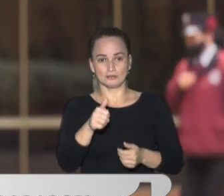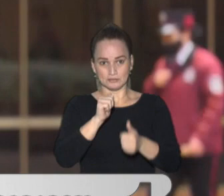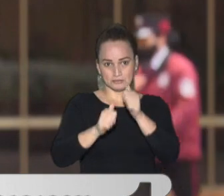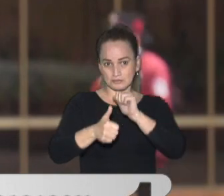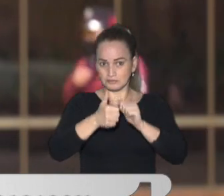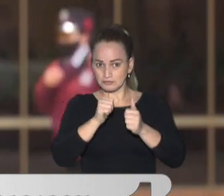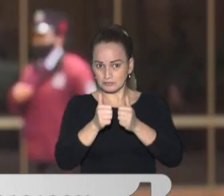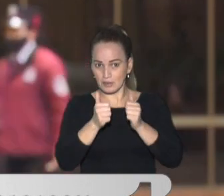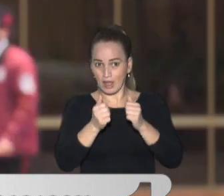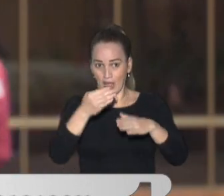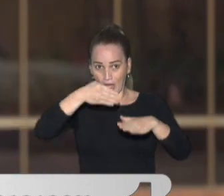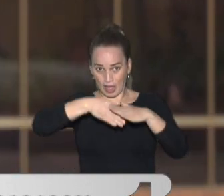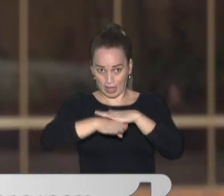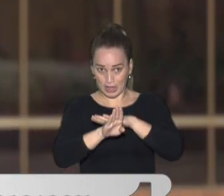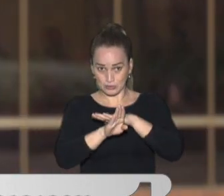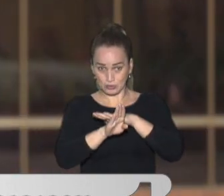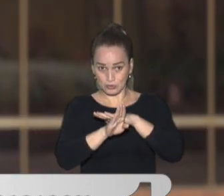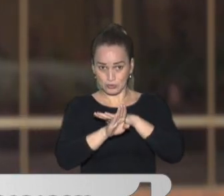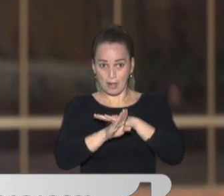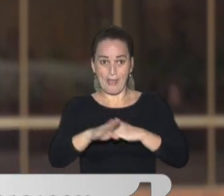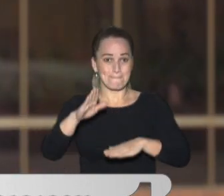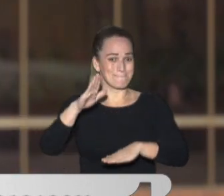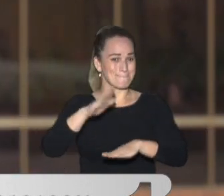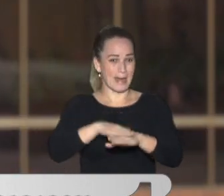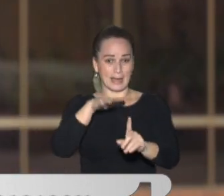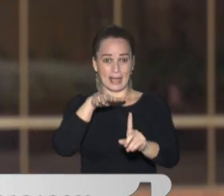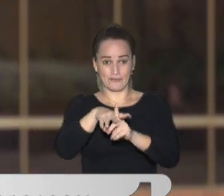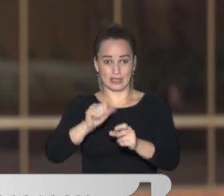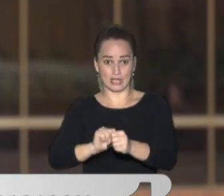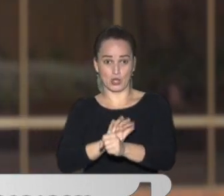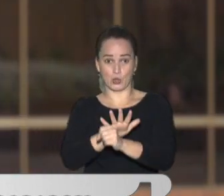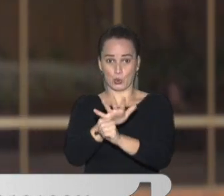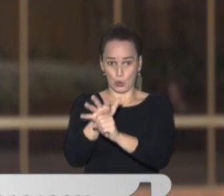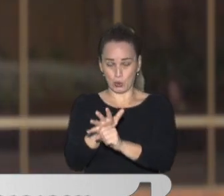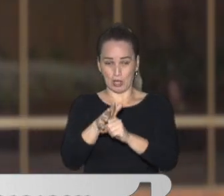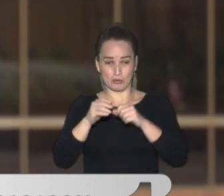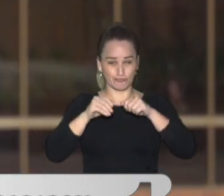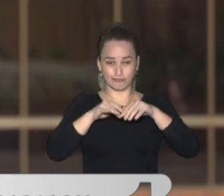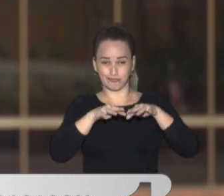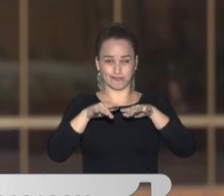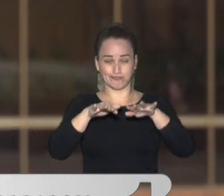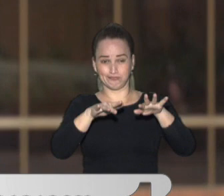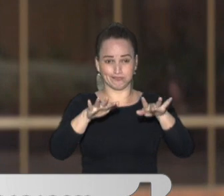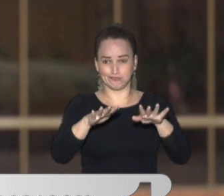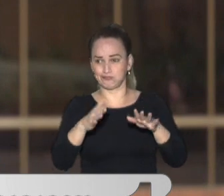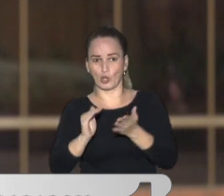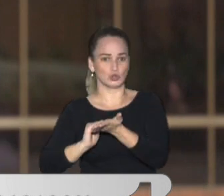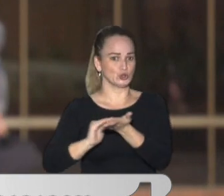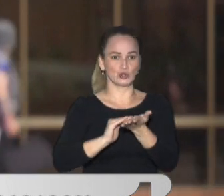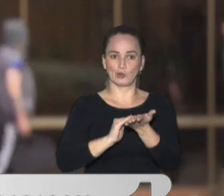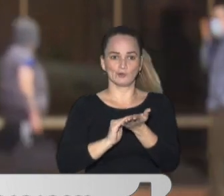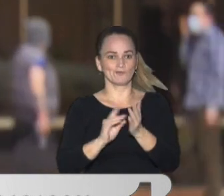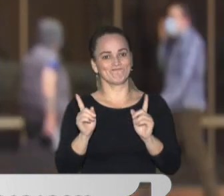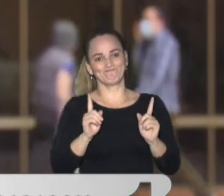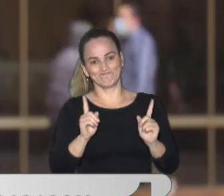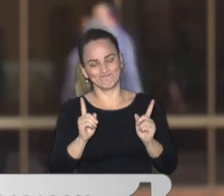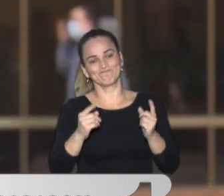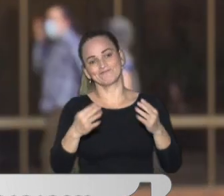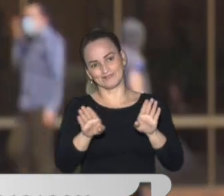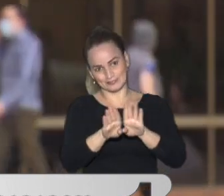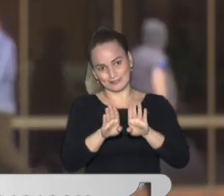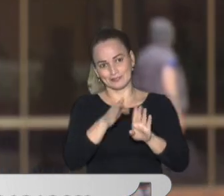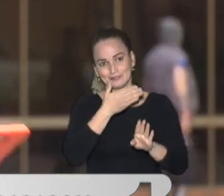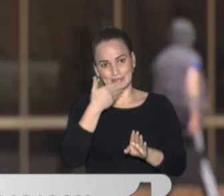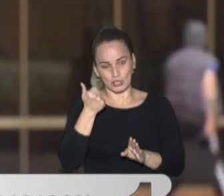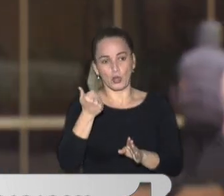establecimiento cerrado podría causar contagios y es por eso que no se pueden presentar otras alternativas para ellos. Tampoco se